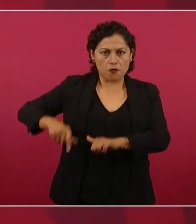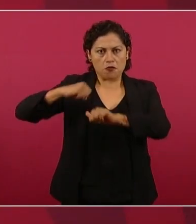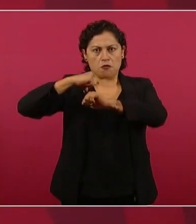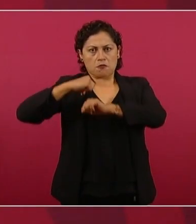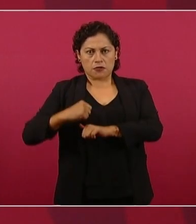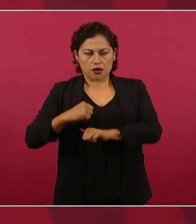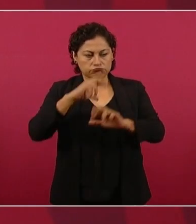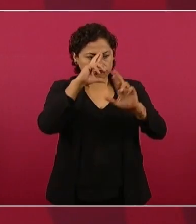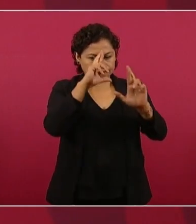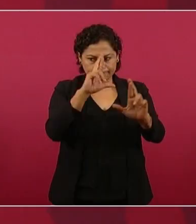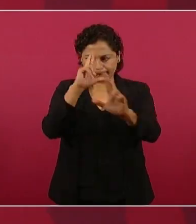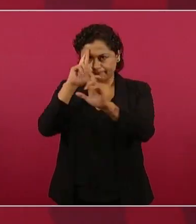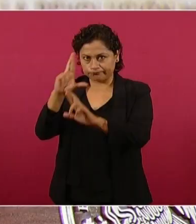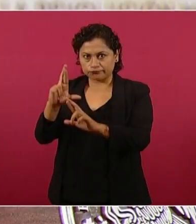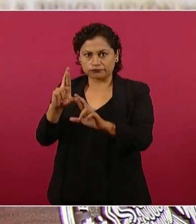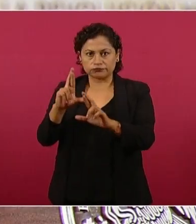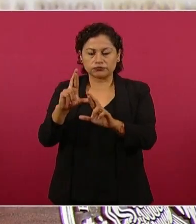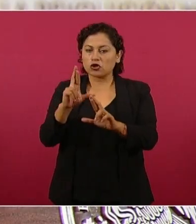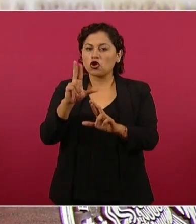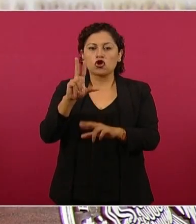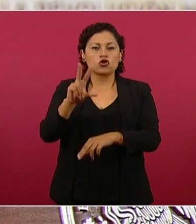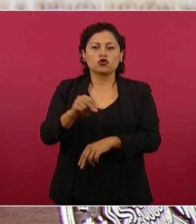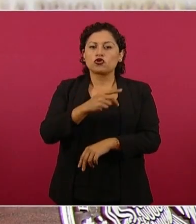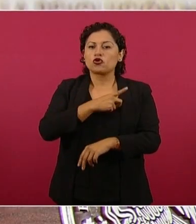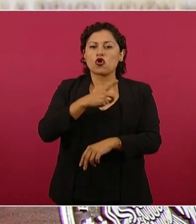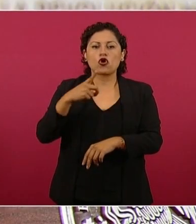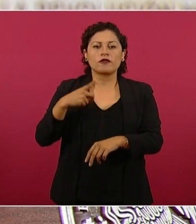sin dominios hegemónicos.